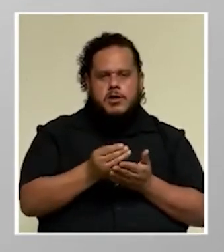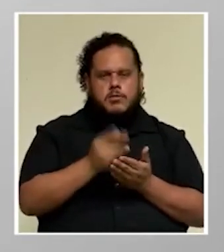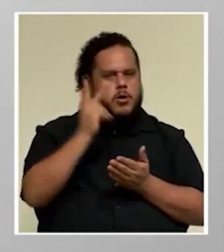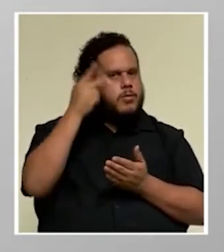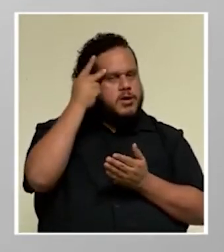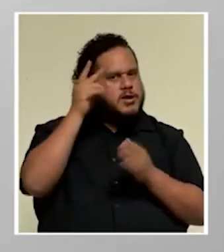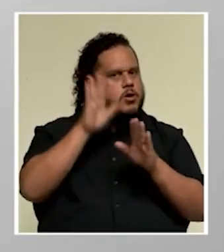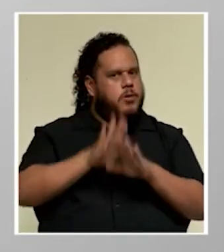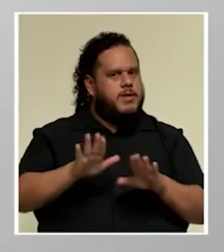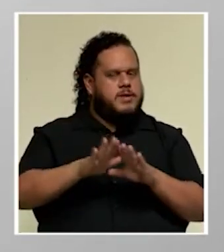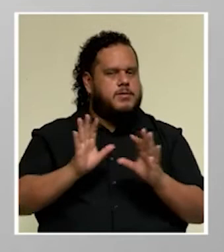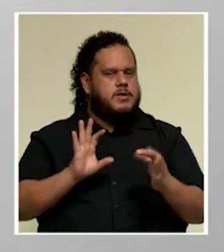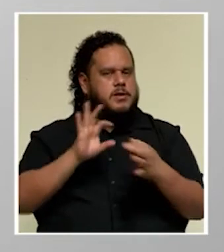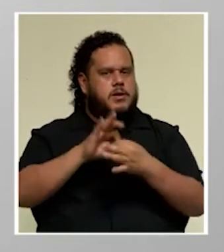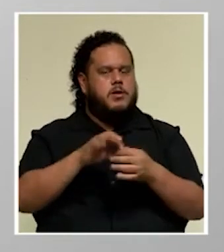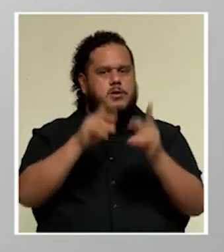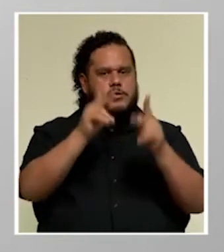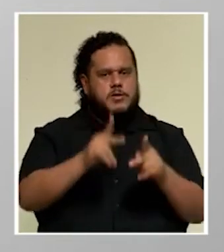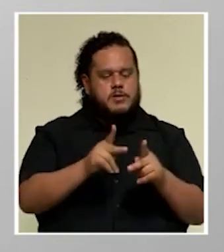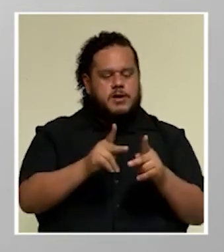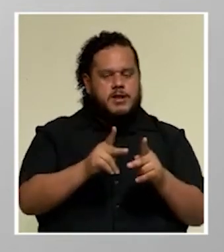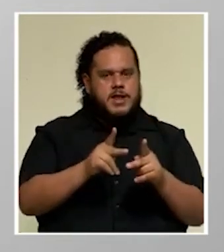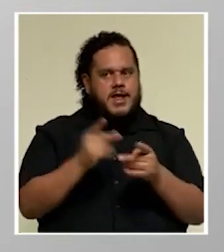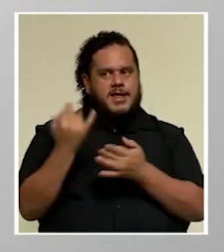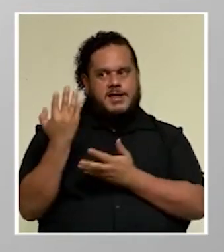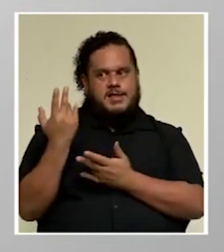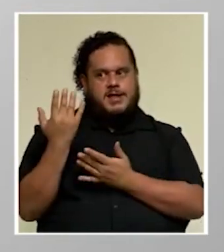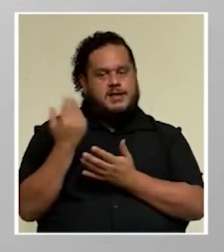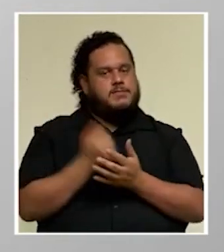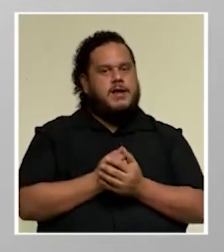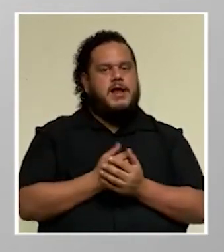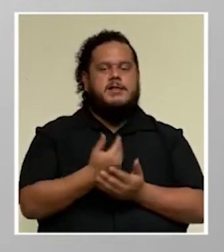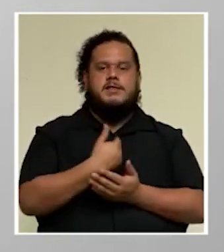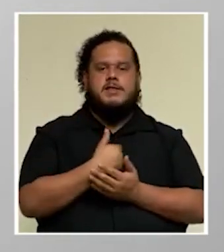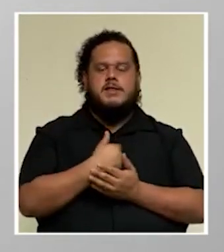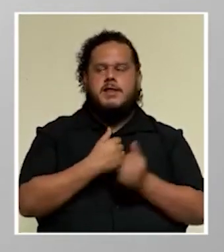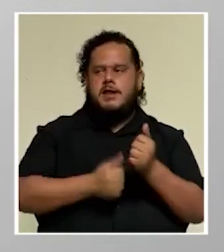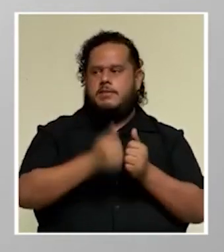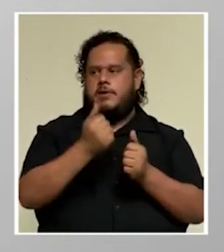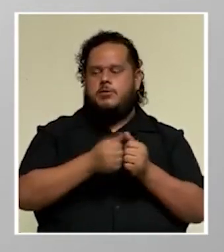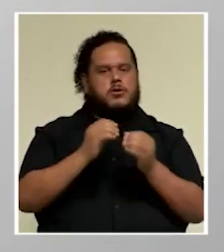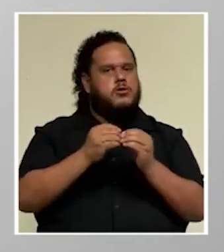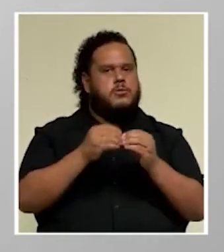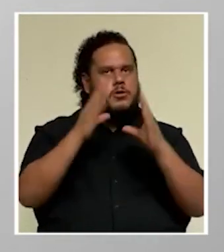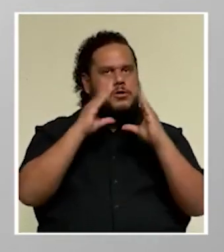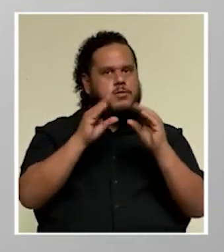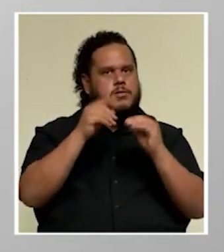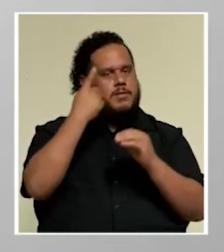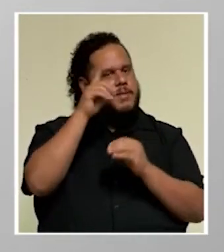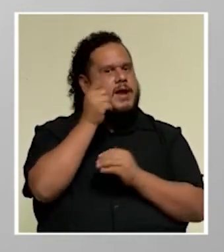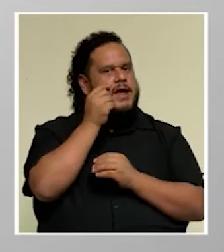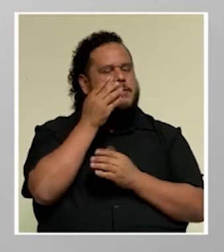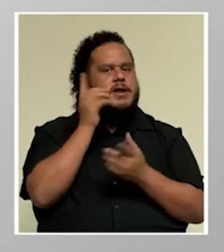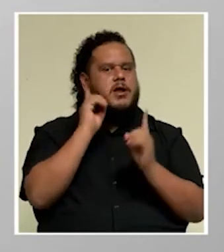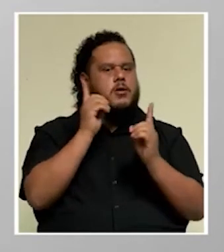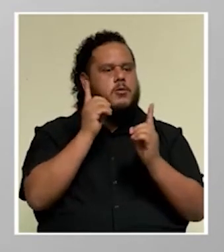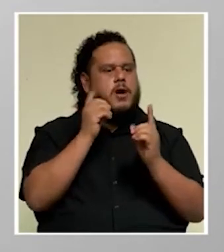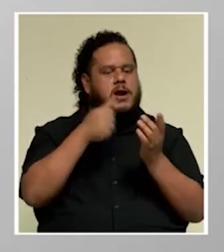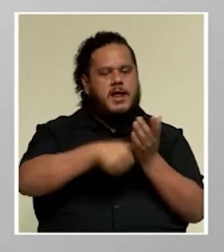político pasivo tiene que ver con las personas que están a la espera de tener mayor cantidad de información para ver cuál candidatura